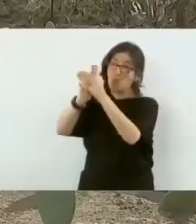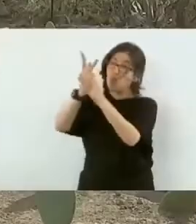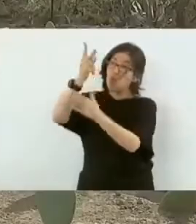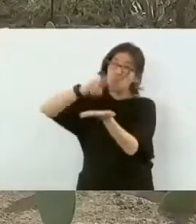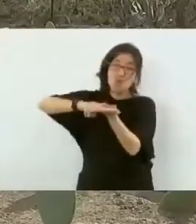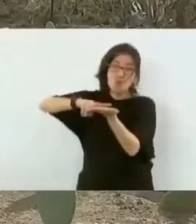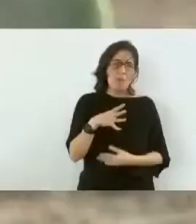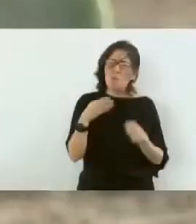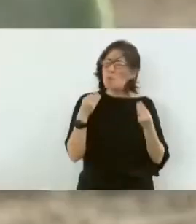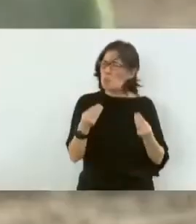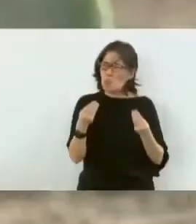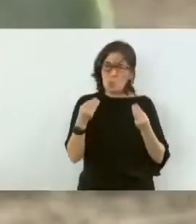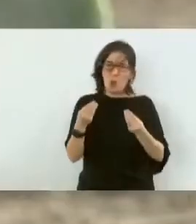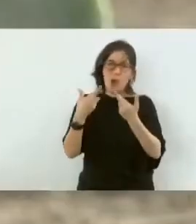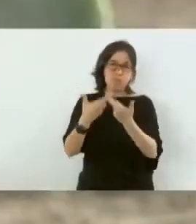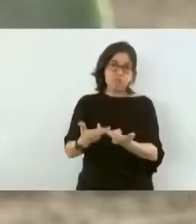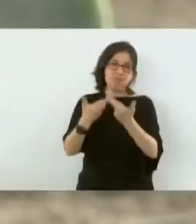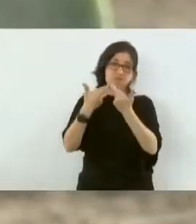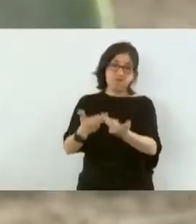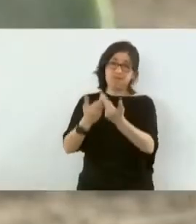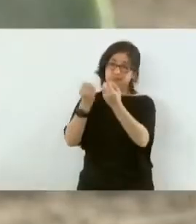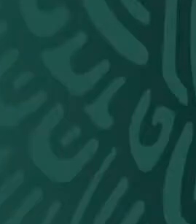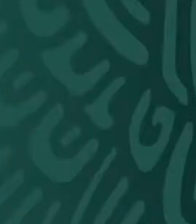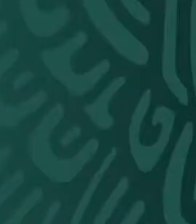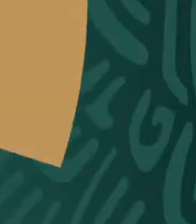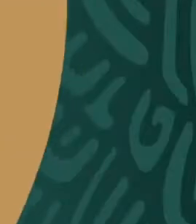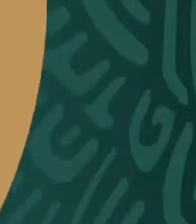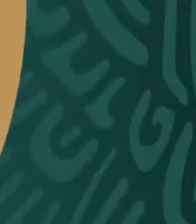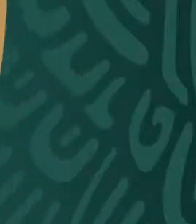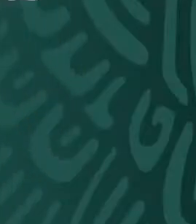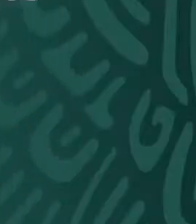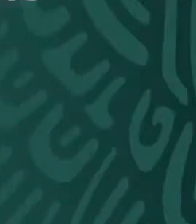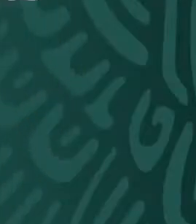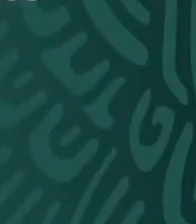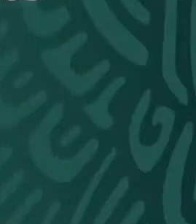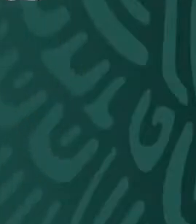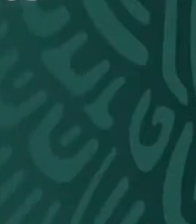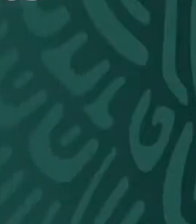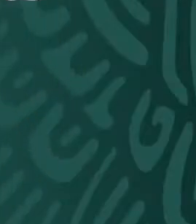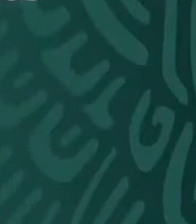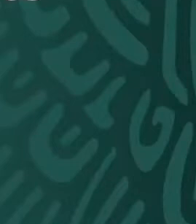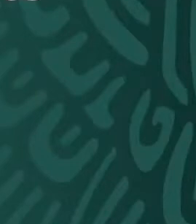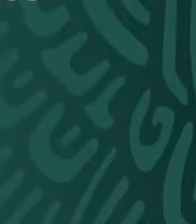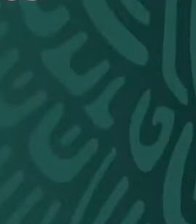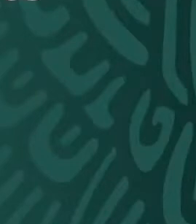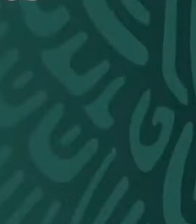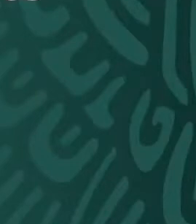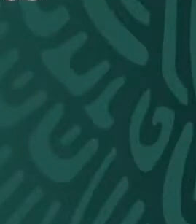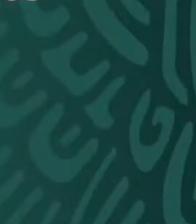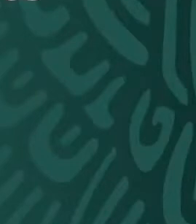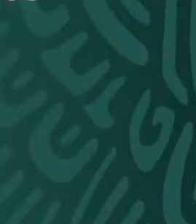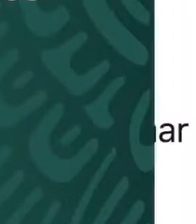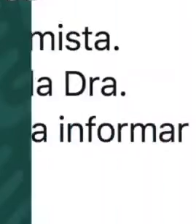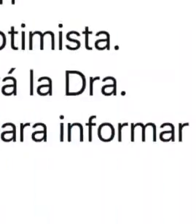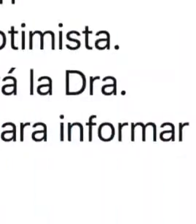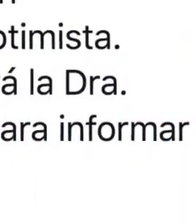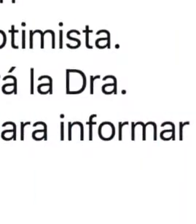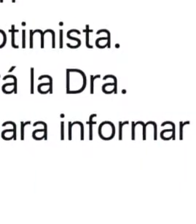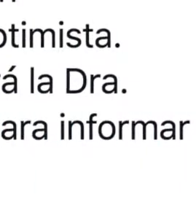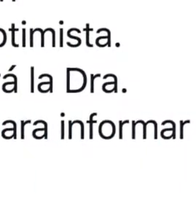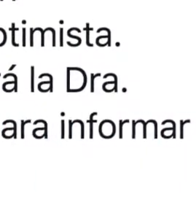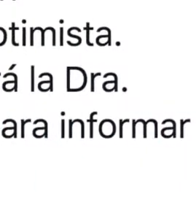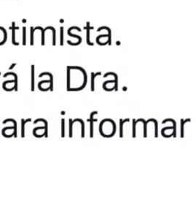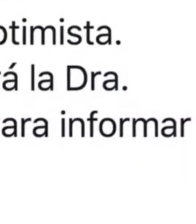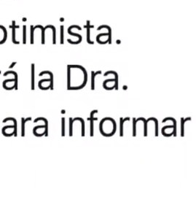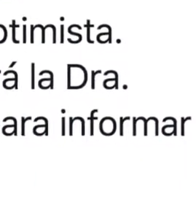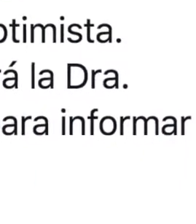pero también hay mucha fertilidad. El domingo 24 por la tarde, el presidente López Obrador dio a